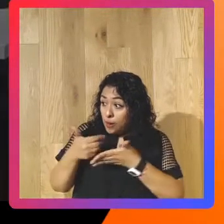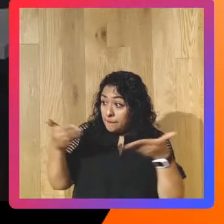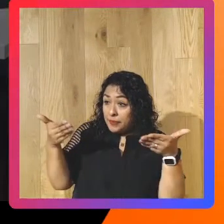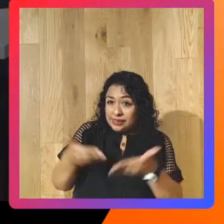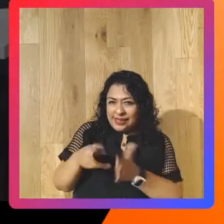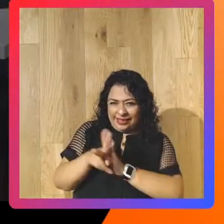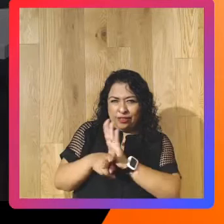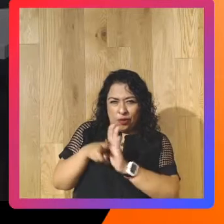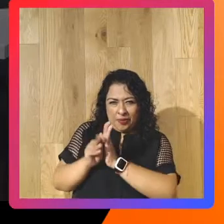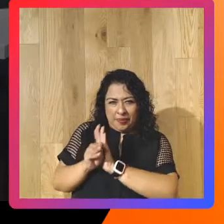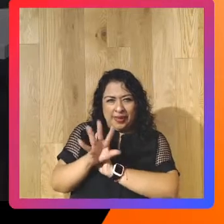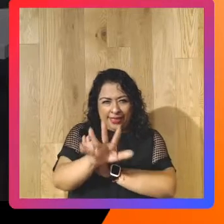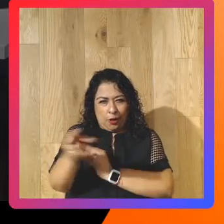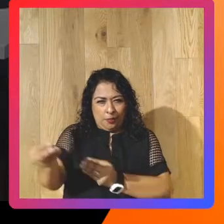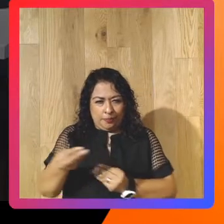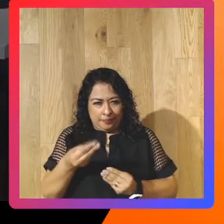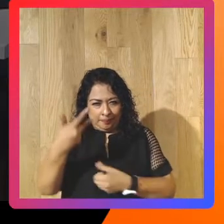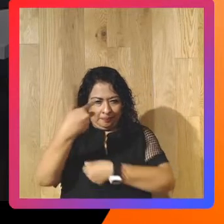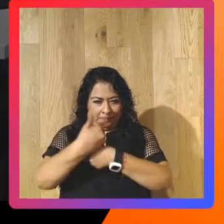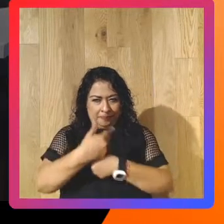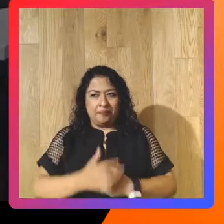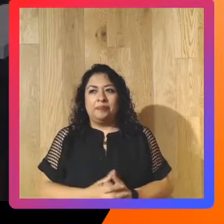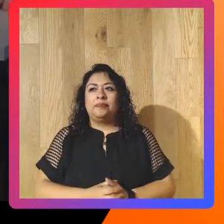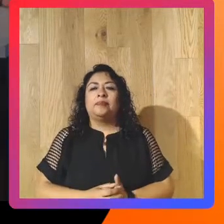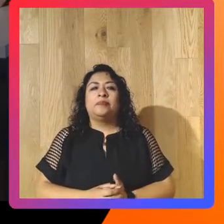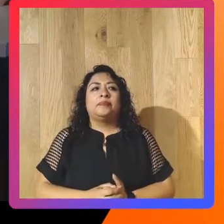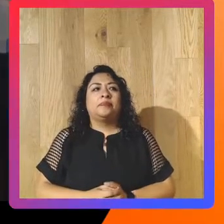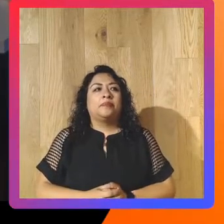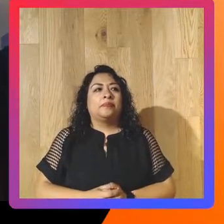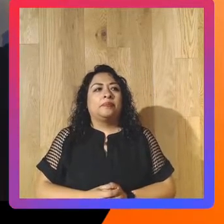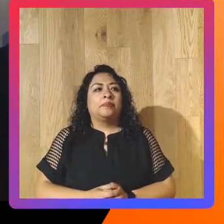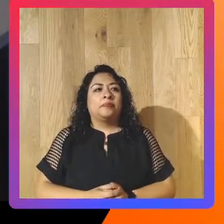presentando su video que Lourdes nos hizo favor de grabar, por favor.